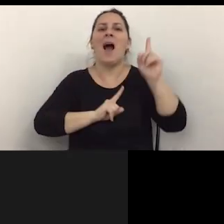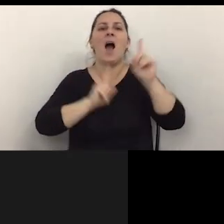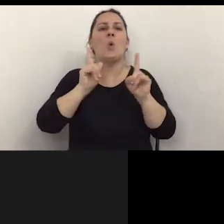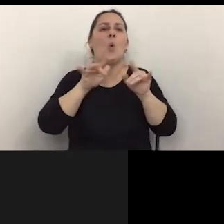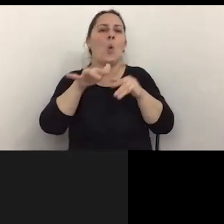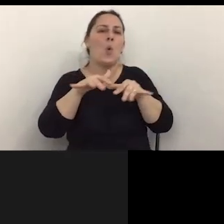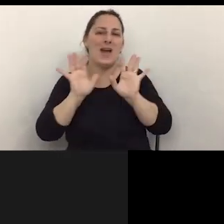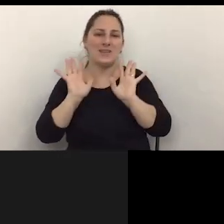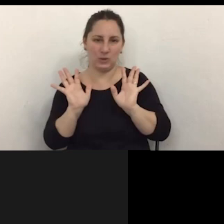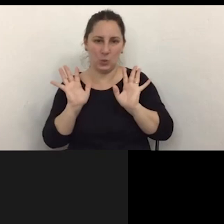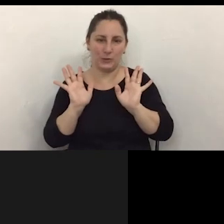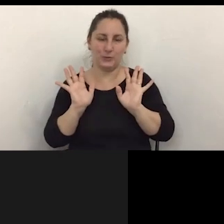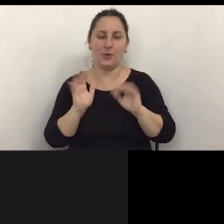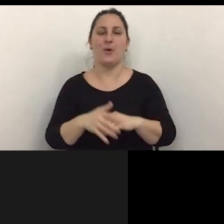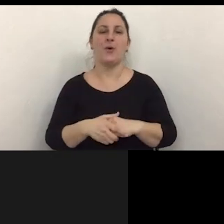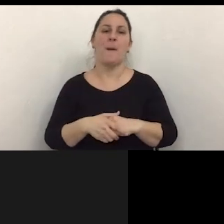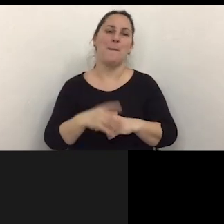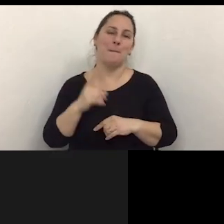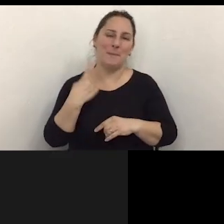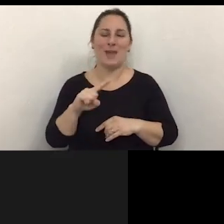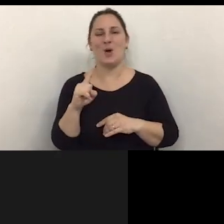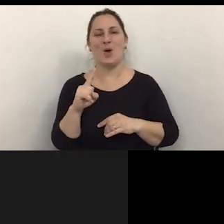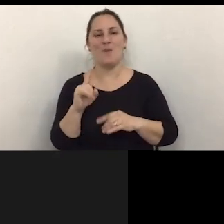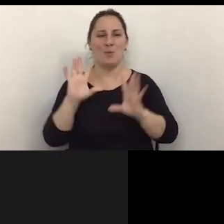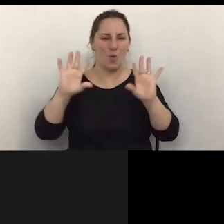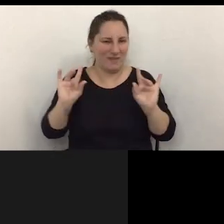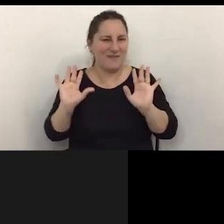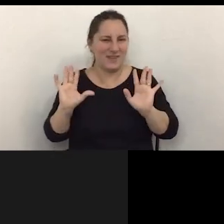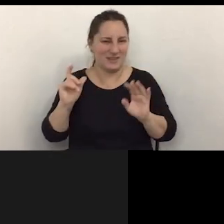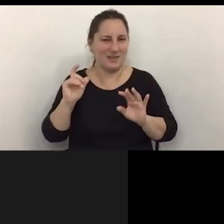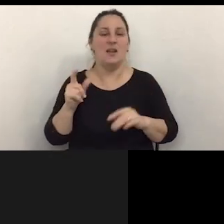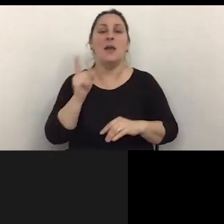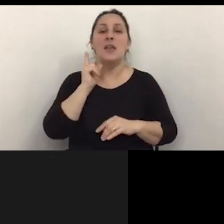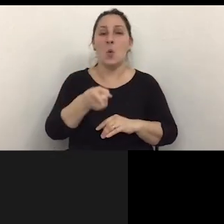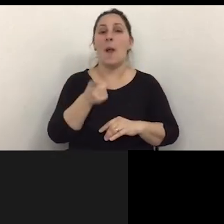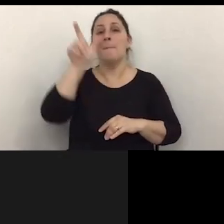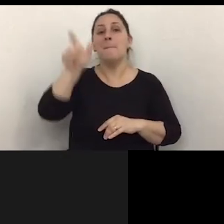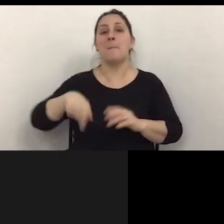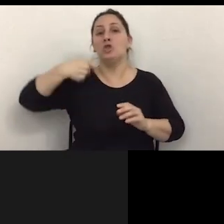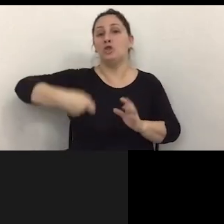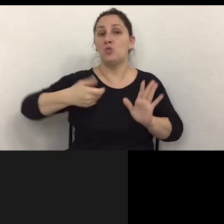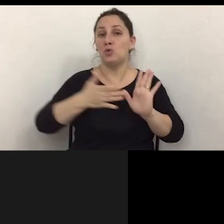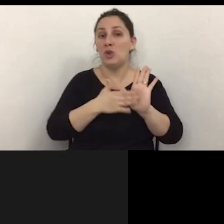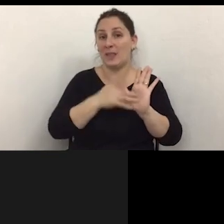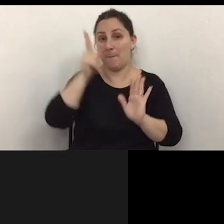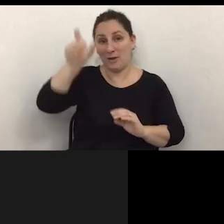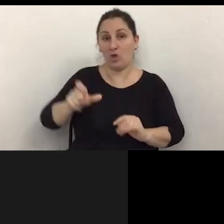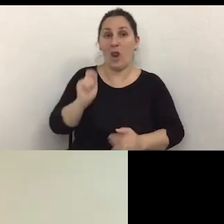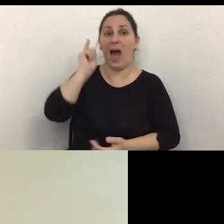bastante difícil y tiene que ver con lo que el contribuyente, lo que el imputado decida apelar.